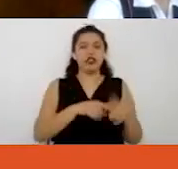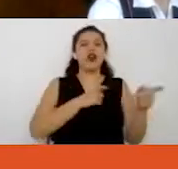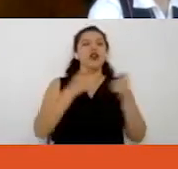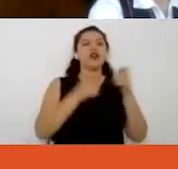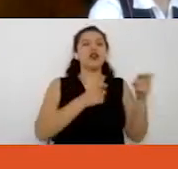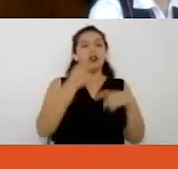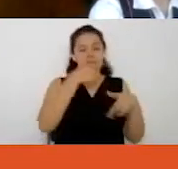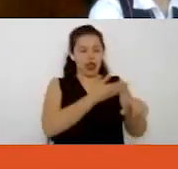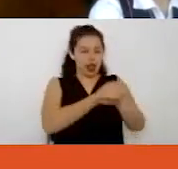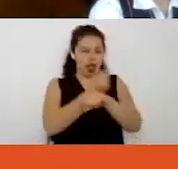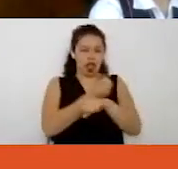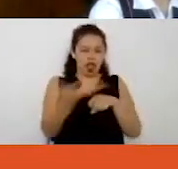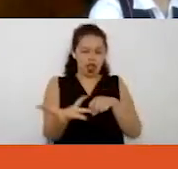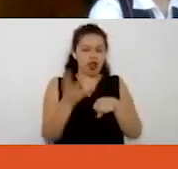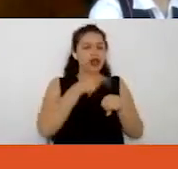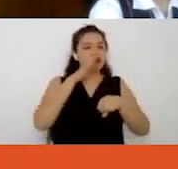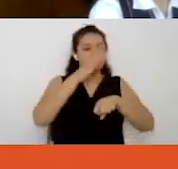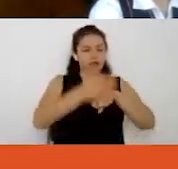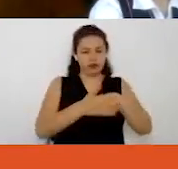hemorragias. ¿De acuerdo?